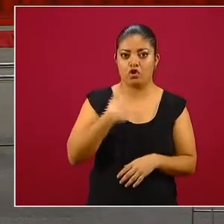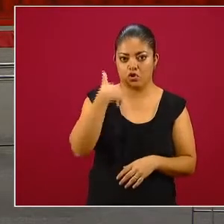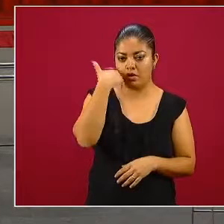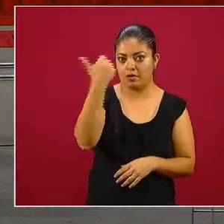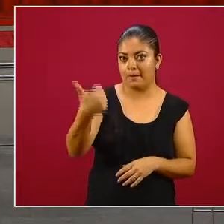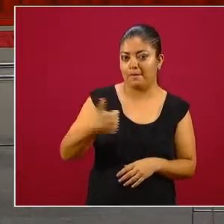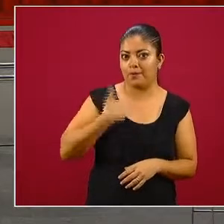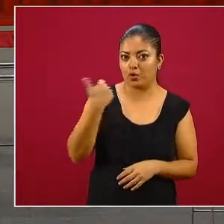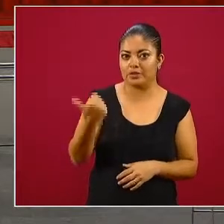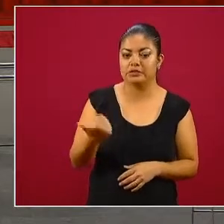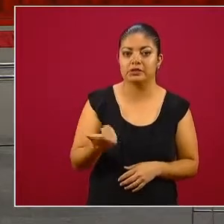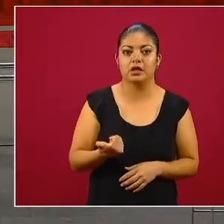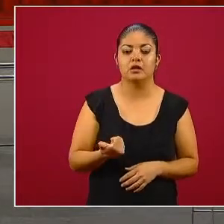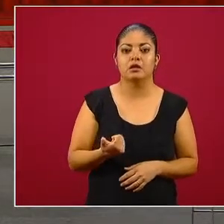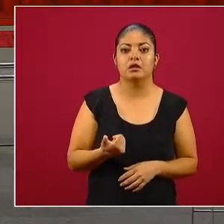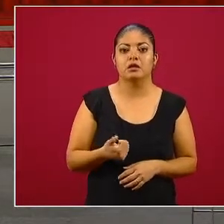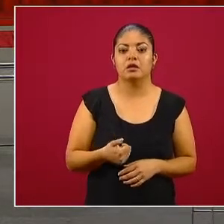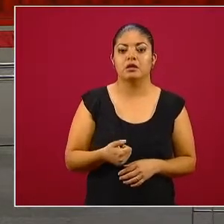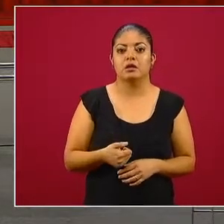aprovecharla para